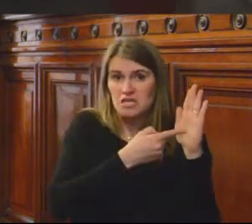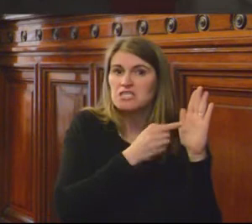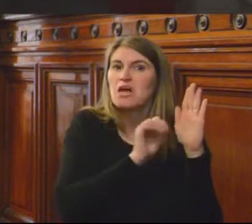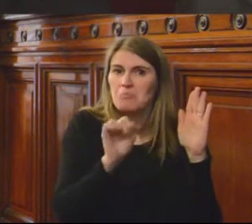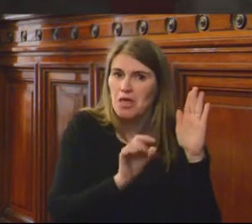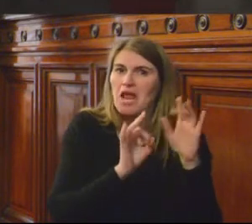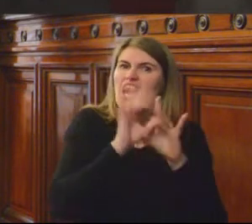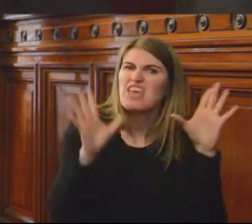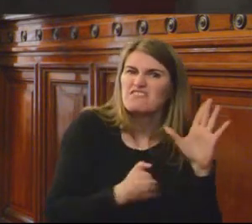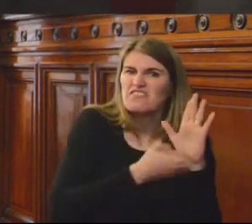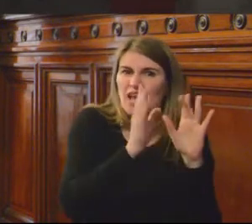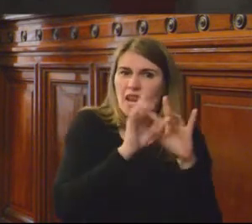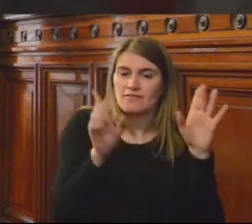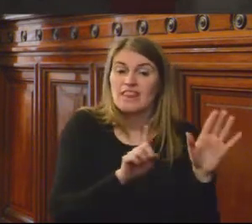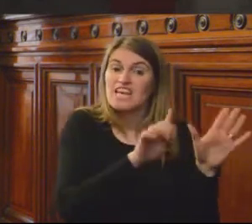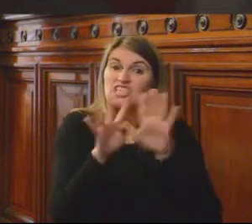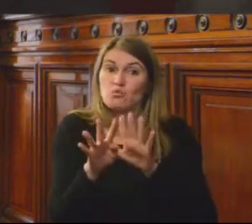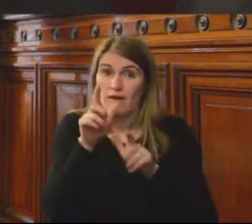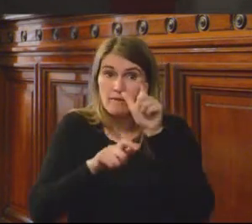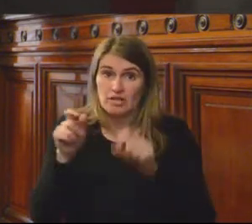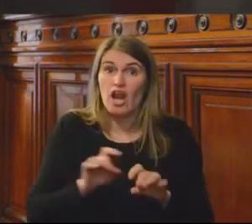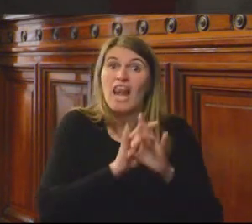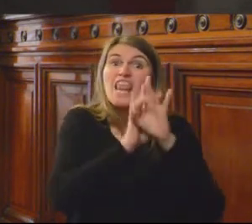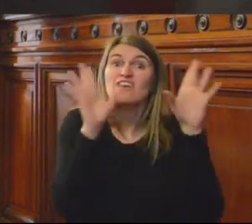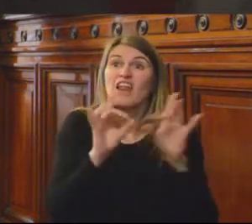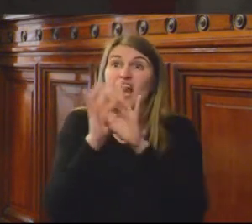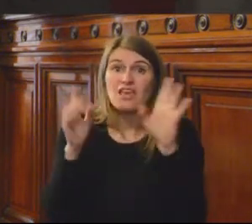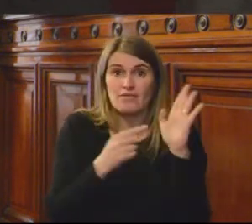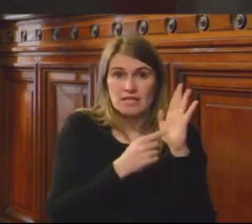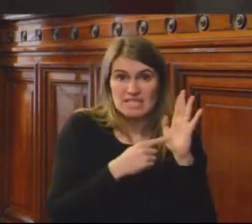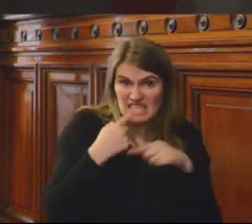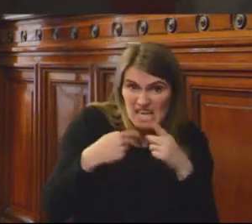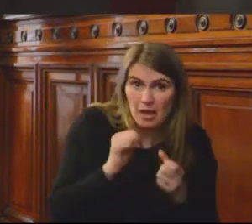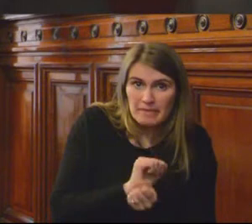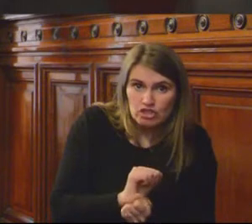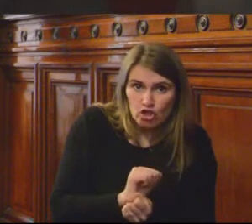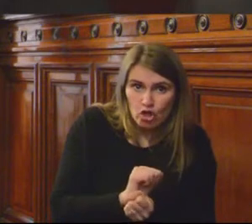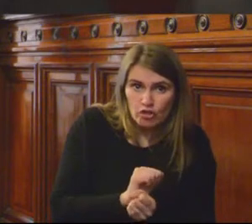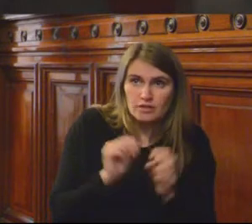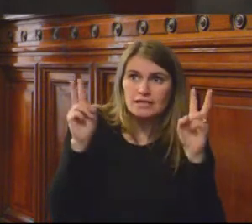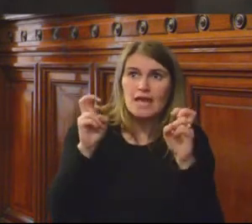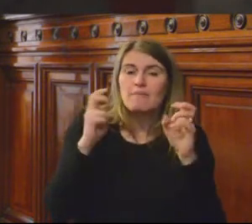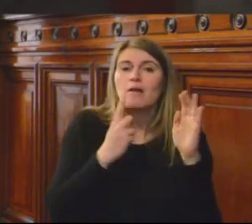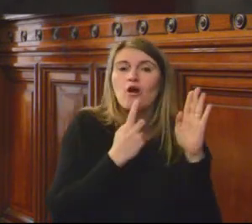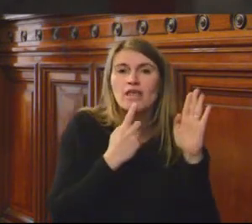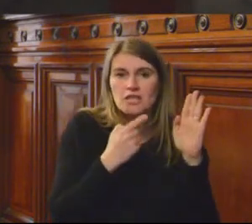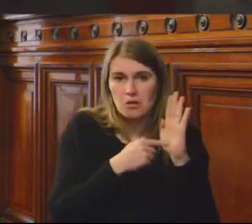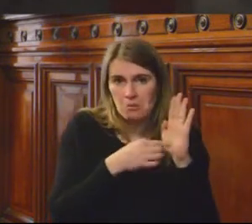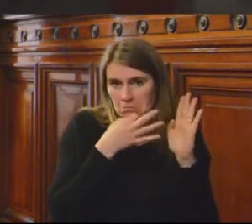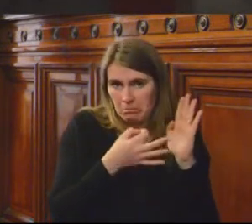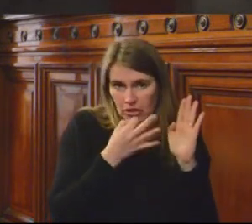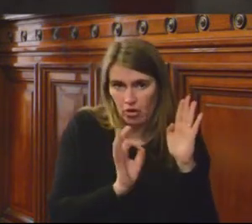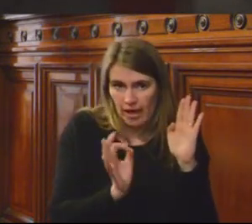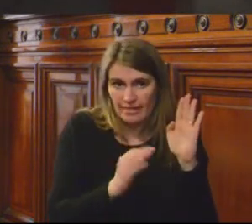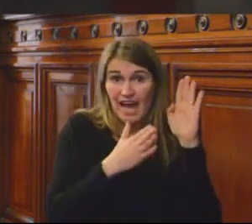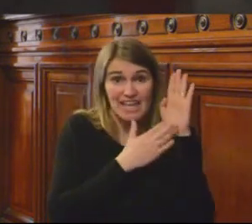tribunales de liberar a 19 personas por motivos políticos, presas por motivos políticos? No se mencionó absolutamente nada de esto.